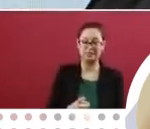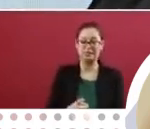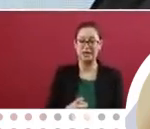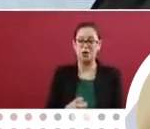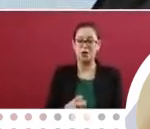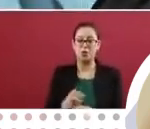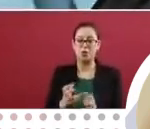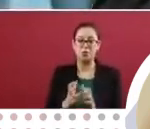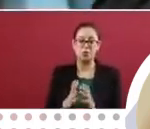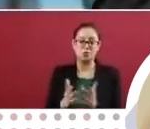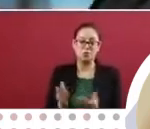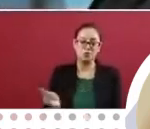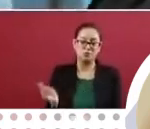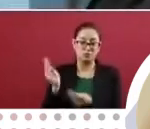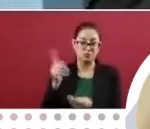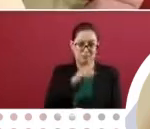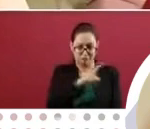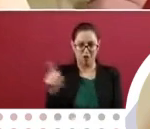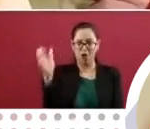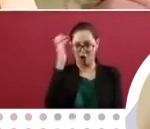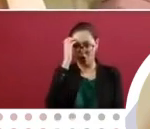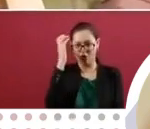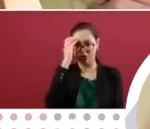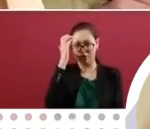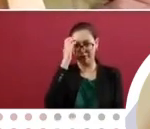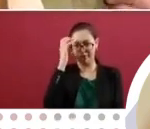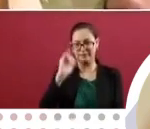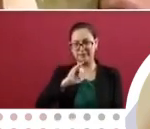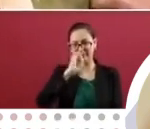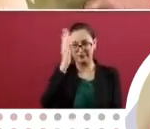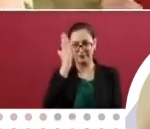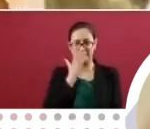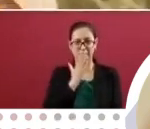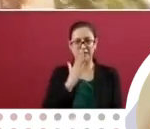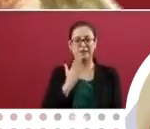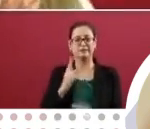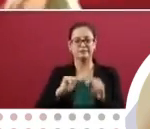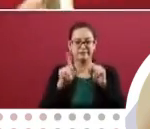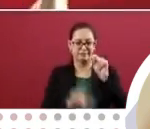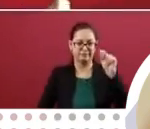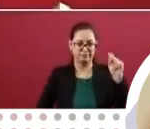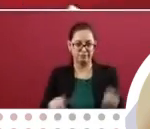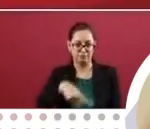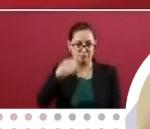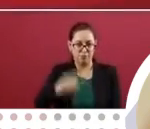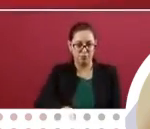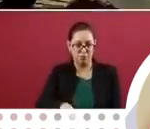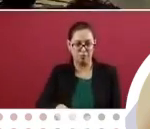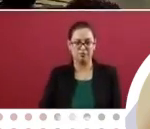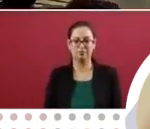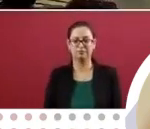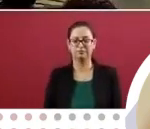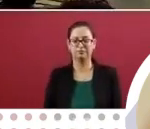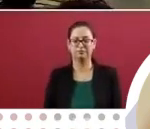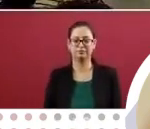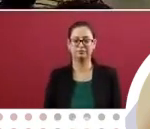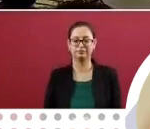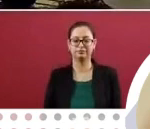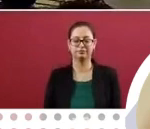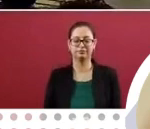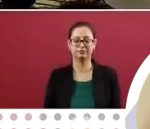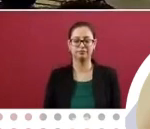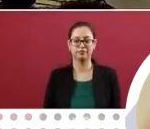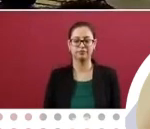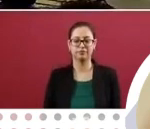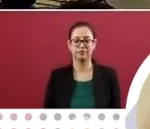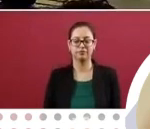estas actualizaciones y por lo tanto hubo un retraso en la impresión de los libros de trabajo. Pero esta es la primera vez que el retraso es